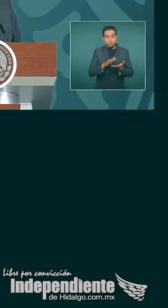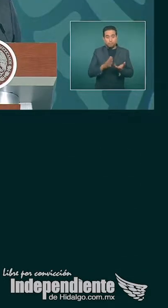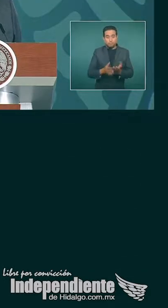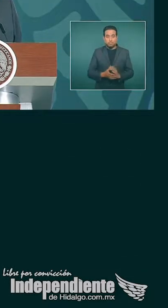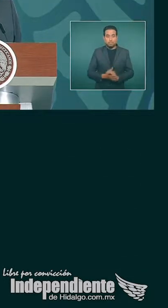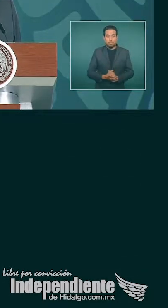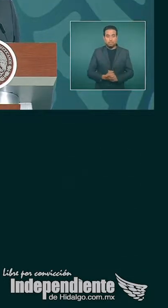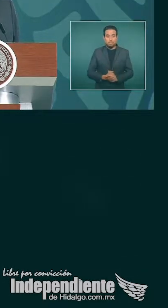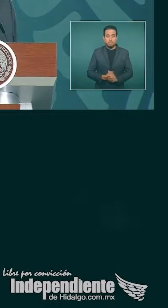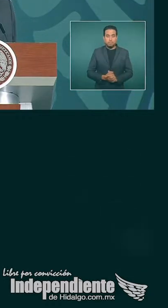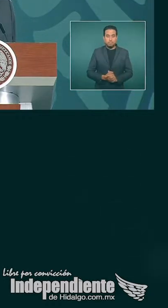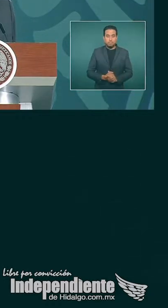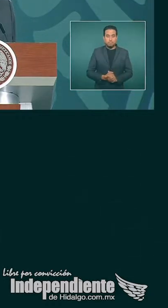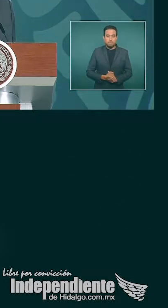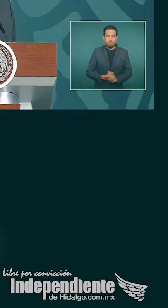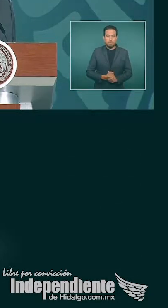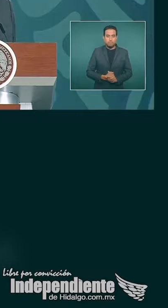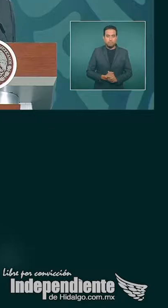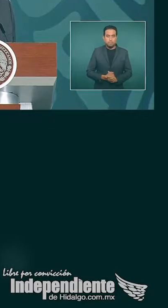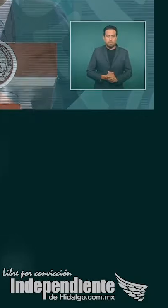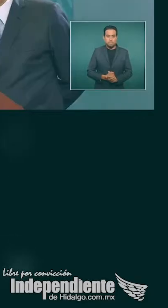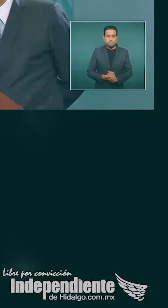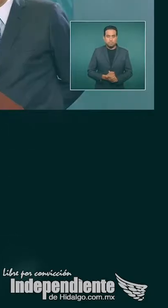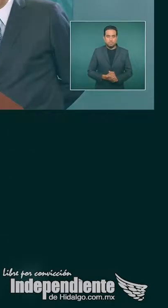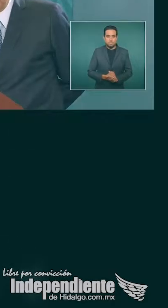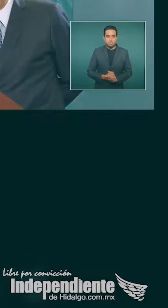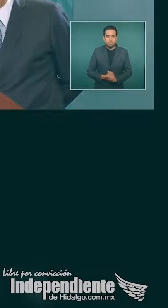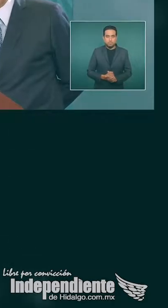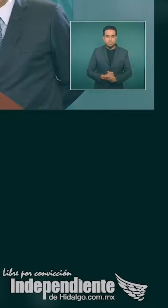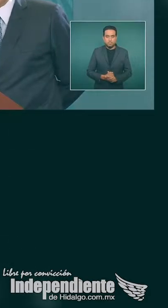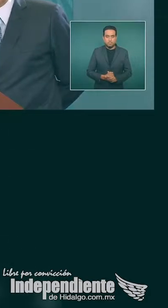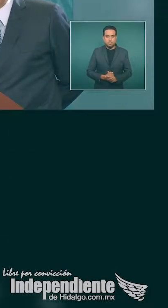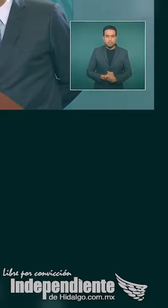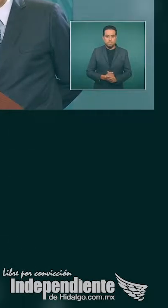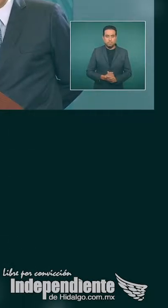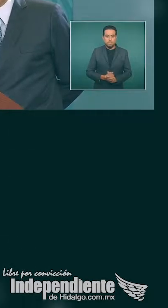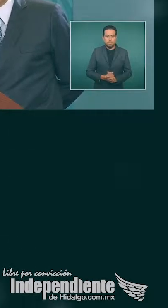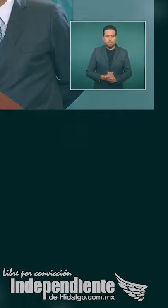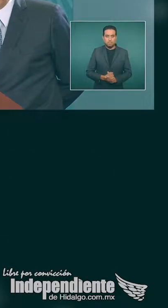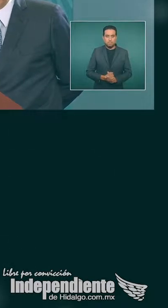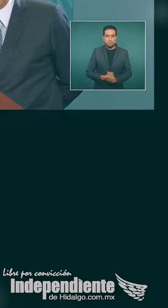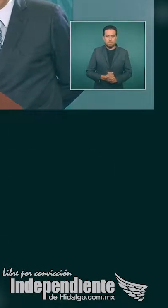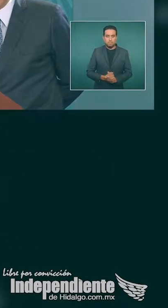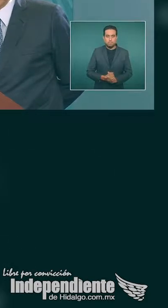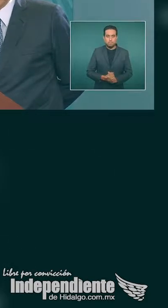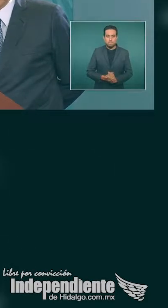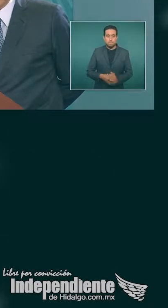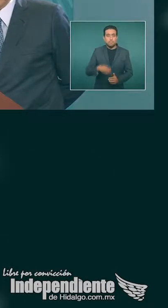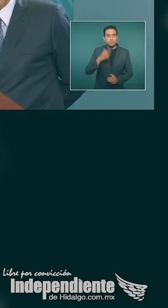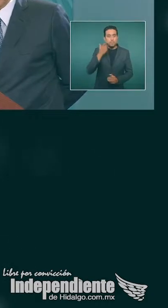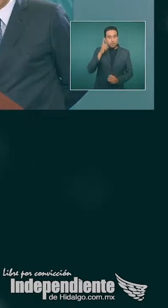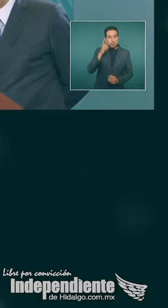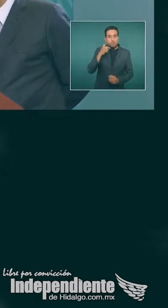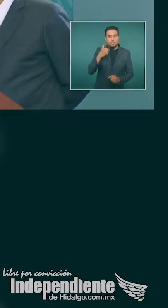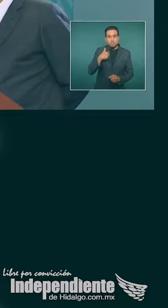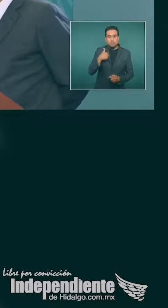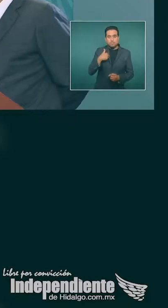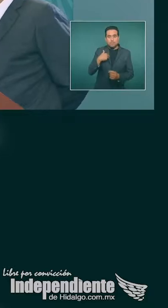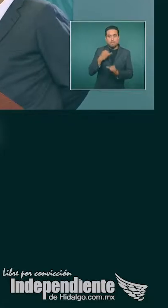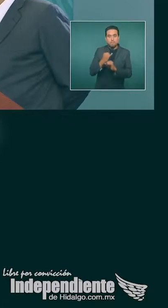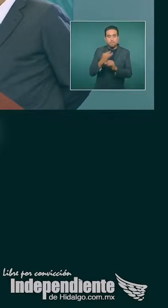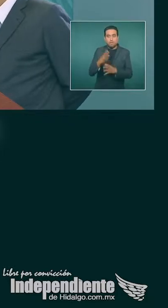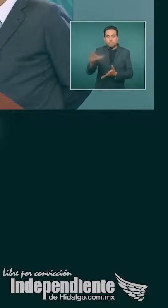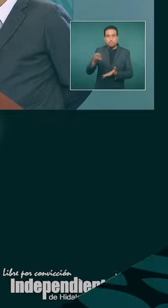la reciente disminución de los mismos. Y aunque se cuenta con un mecanismo de compensación de 60 mil millones de pesos, no será suficiente para